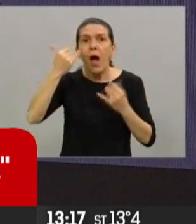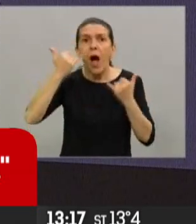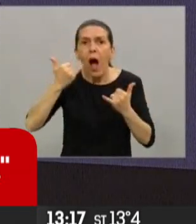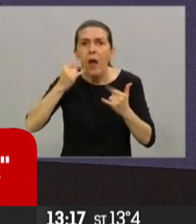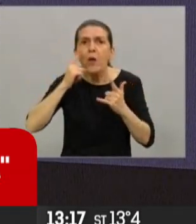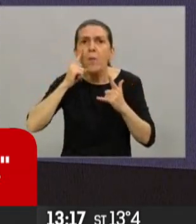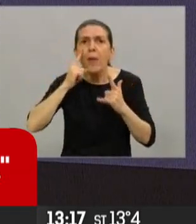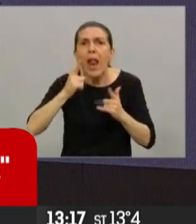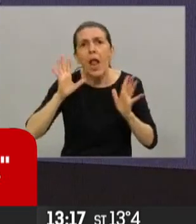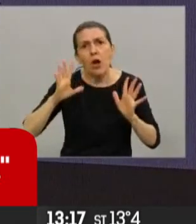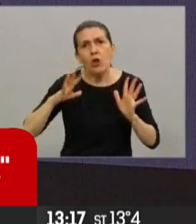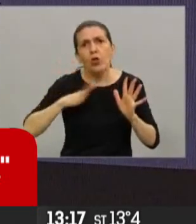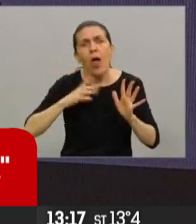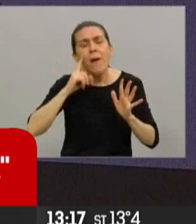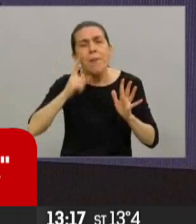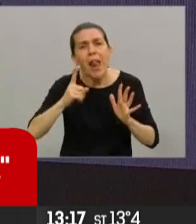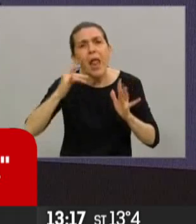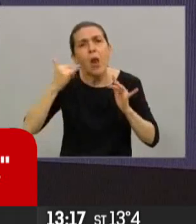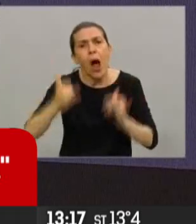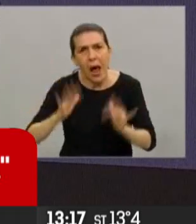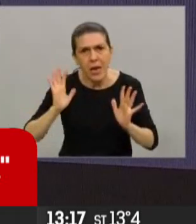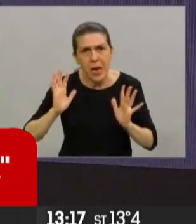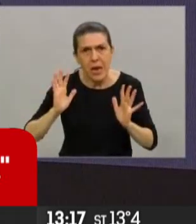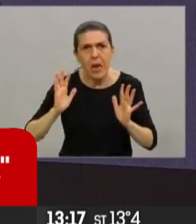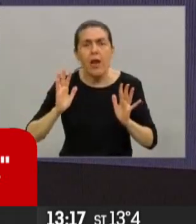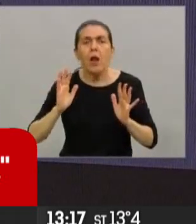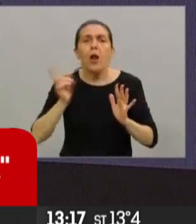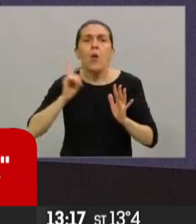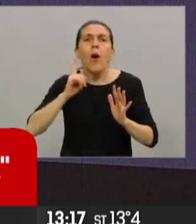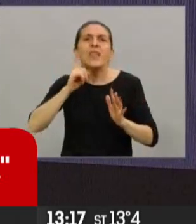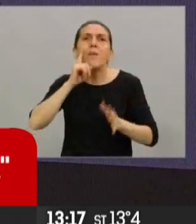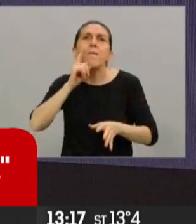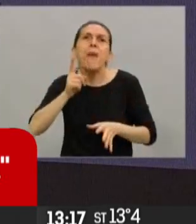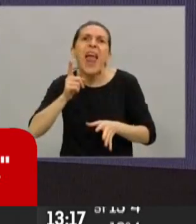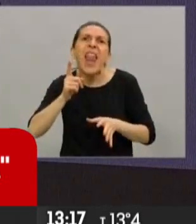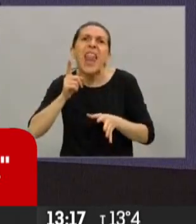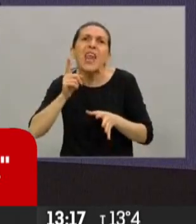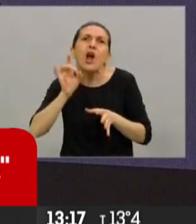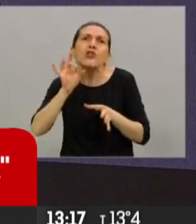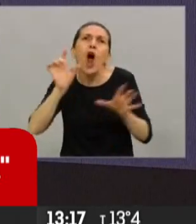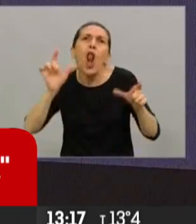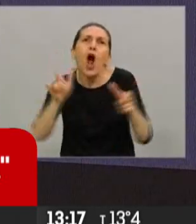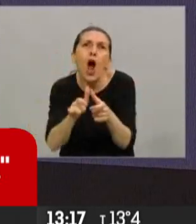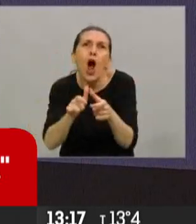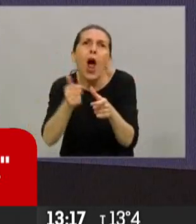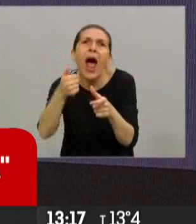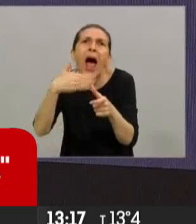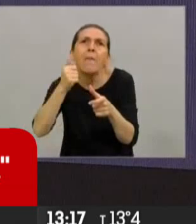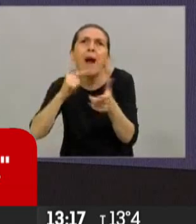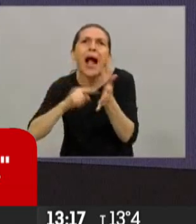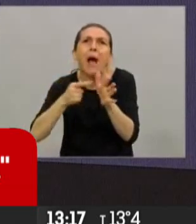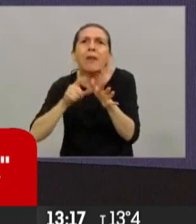todavía latente y no es que el riesgo solo esté concentrado en el AMBA. Quiero aclarar,